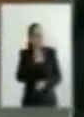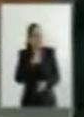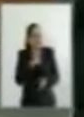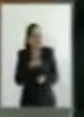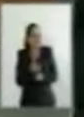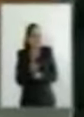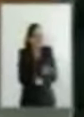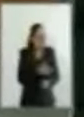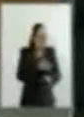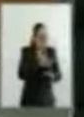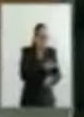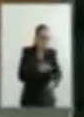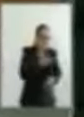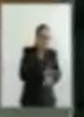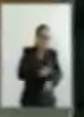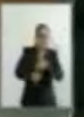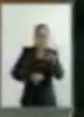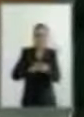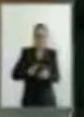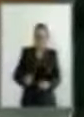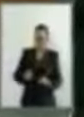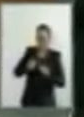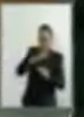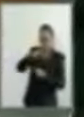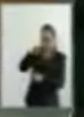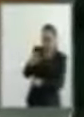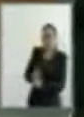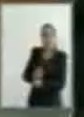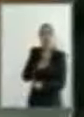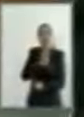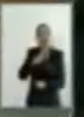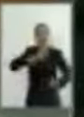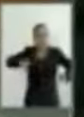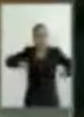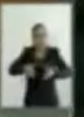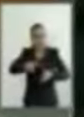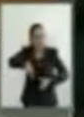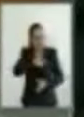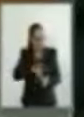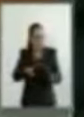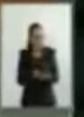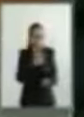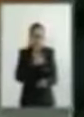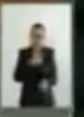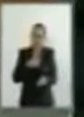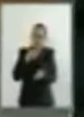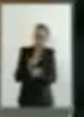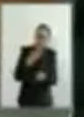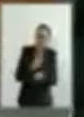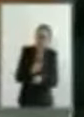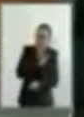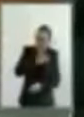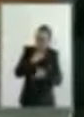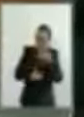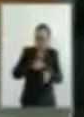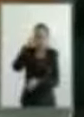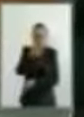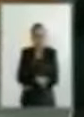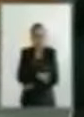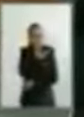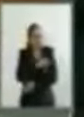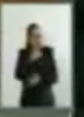un encargo, en este caso en el Congreso de la Unión, para que se nos permita efectivamente